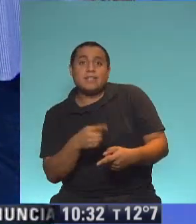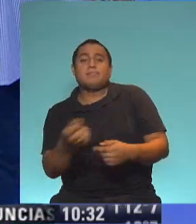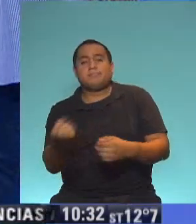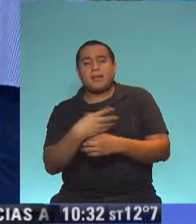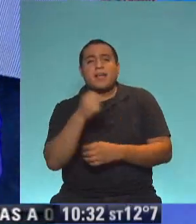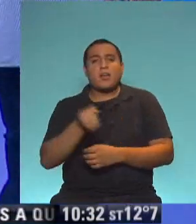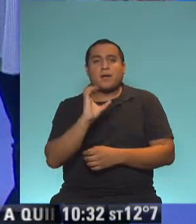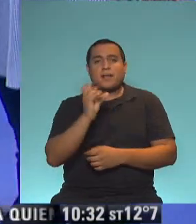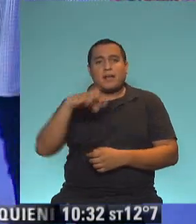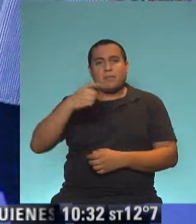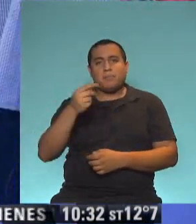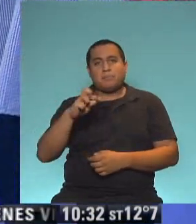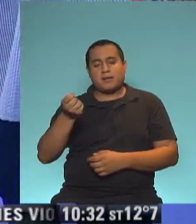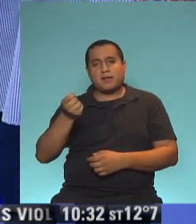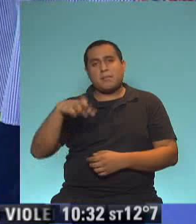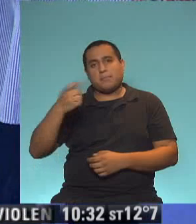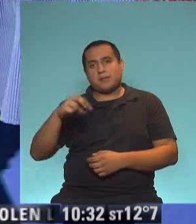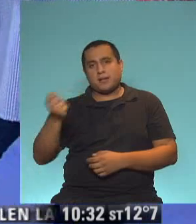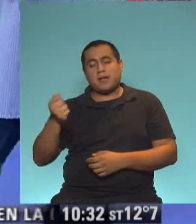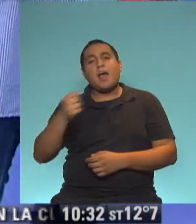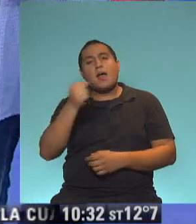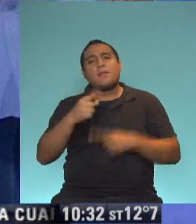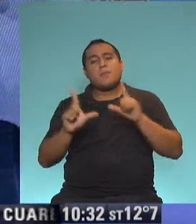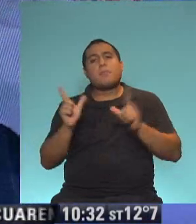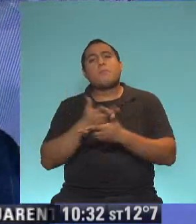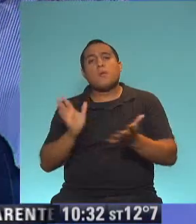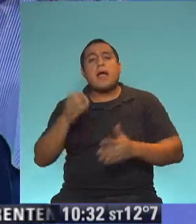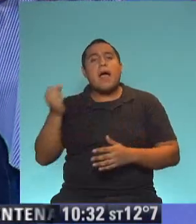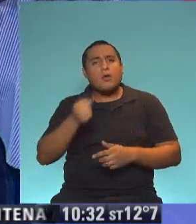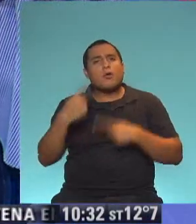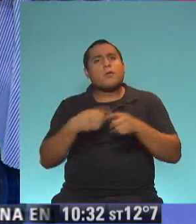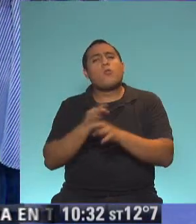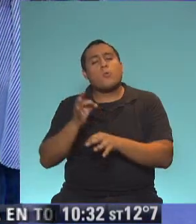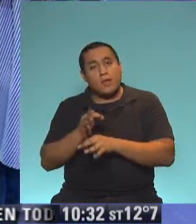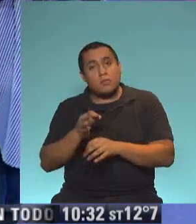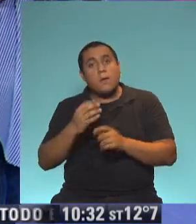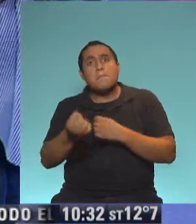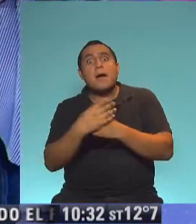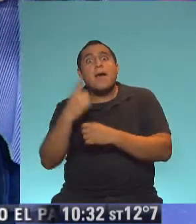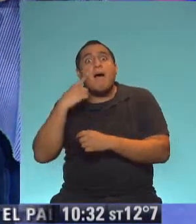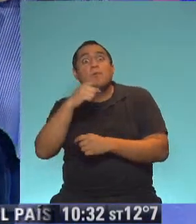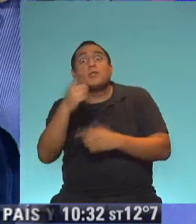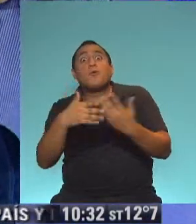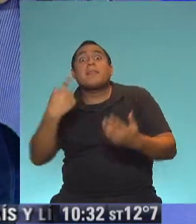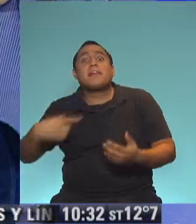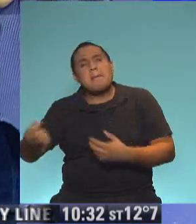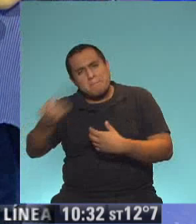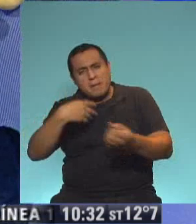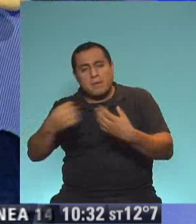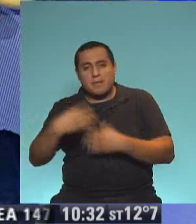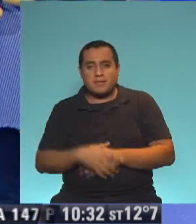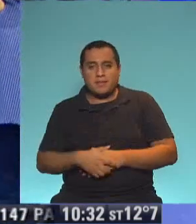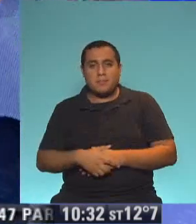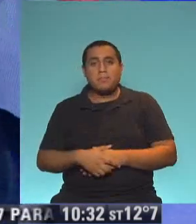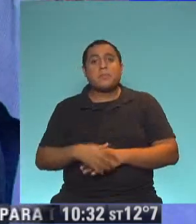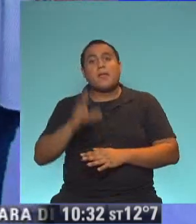con @canalpacapaca, @tvpublica, @seguimoseducando y nos cuenta a qué juegan los chicos y las chicas de todo el país. Y ahora lo vamos a ir a ver, ¿sabes qué? Lo vamos